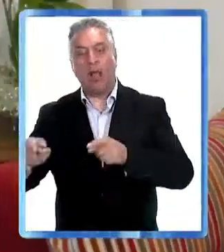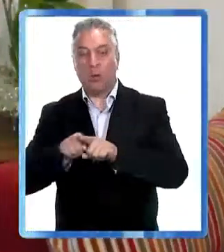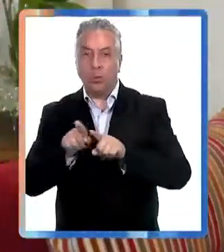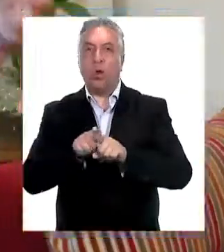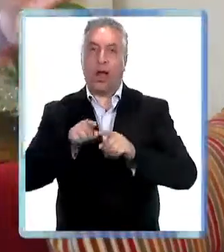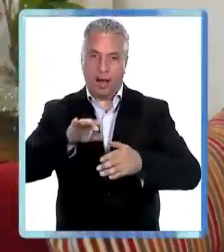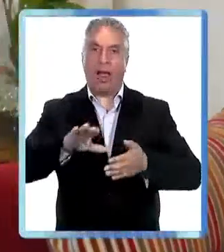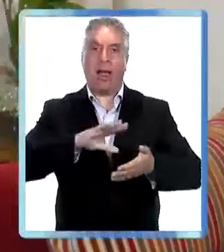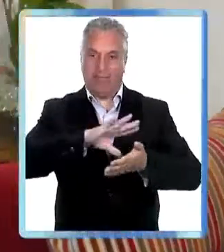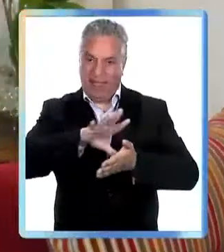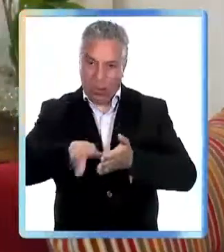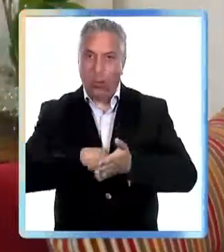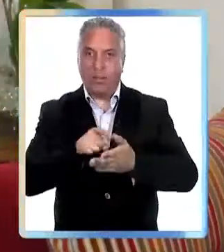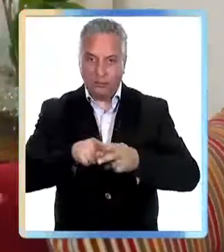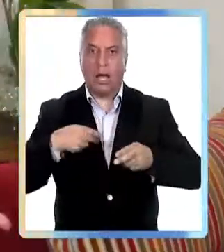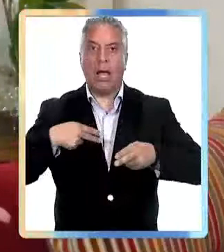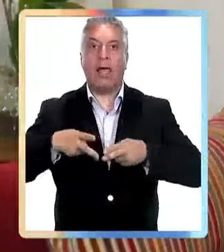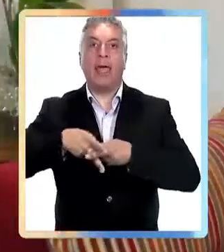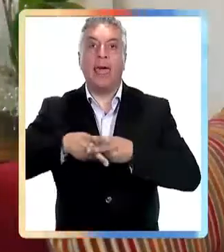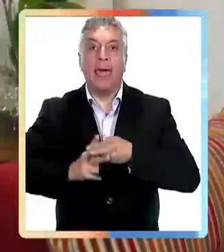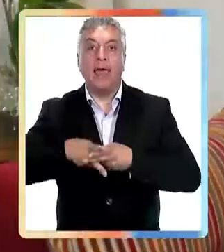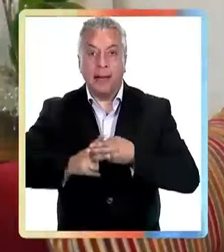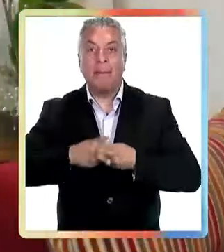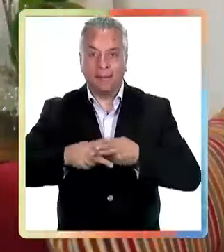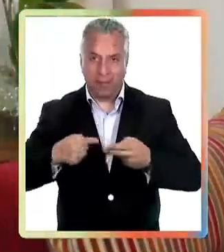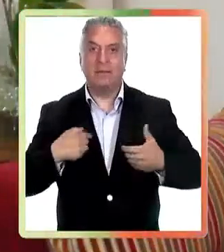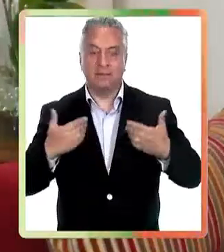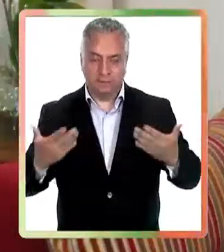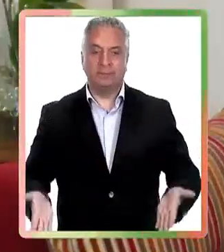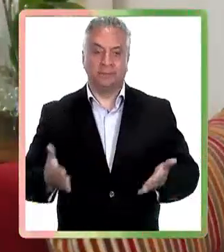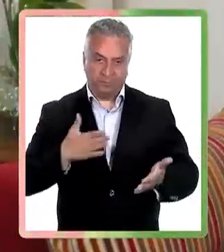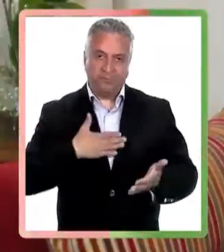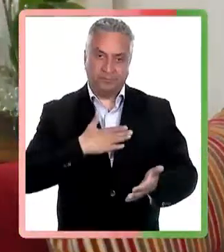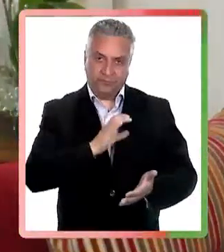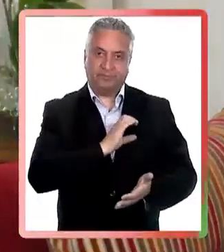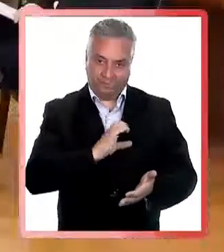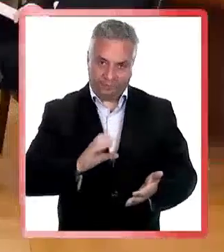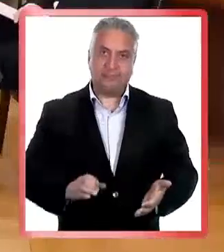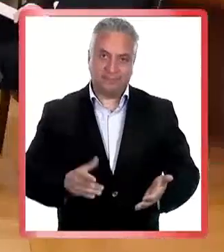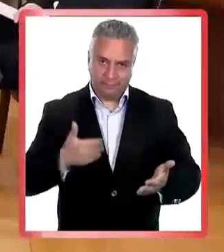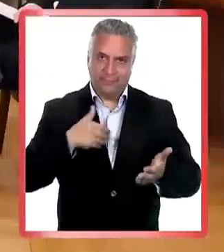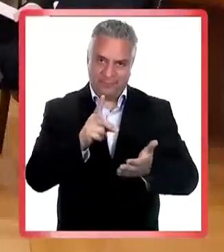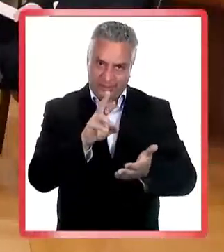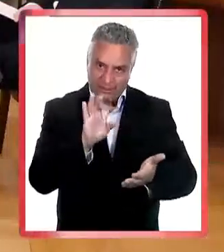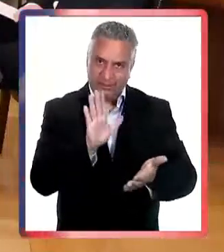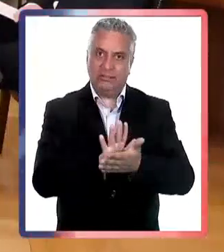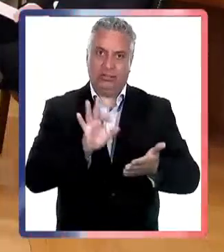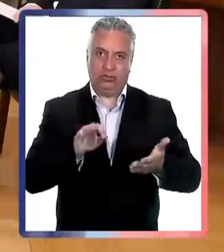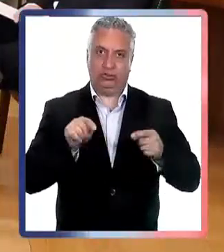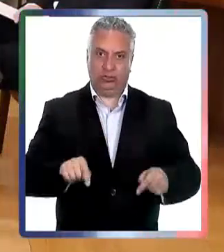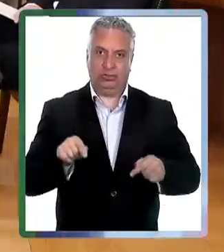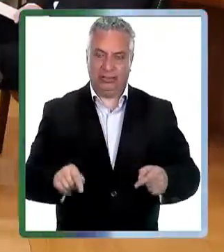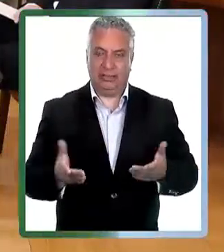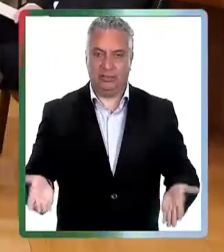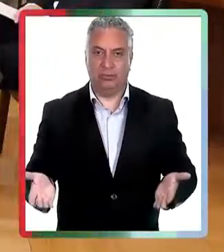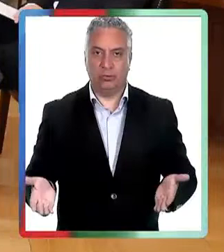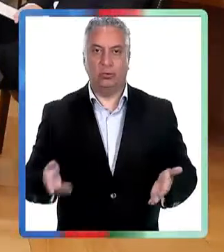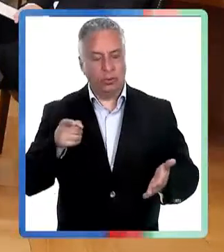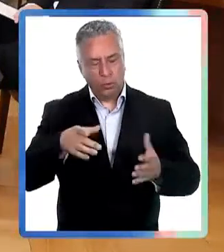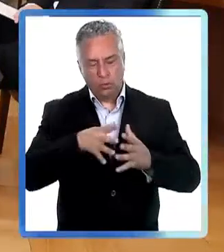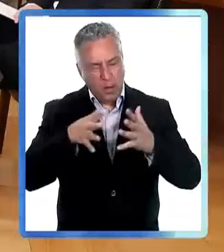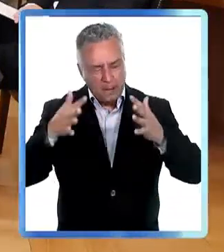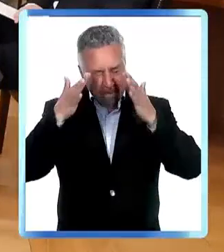a la delincuencia con las herramientas que tiene el Estado de Derecho, pero muy, muy intensivamente,